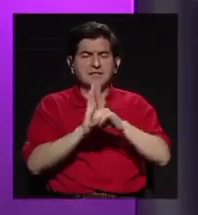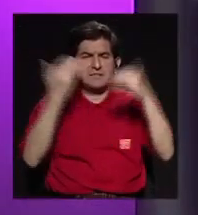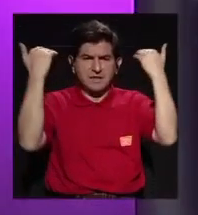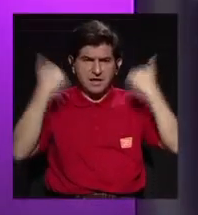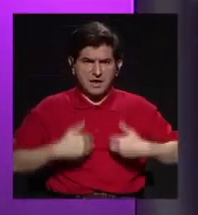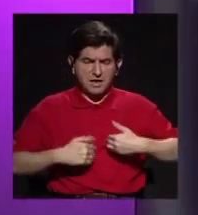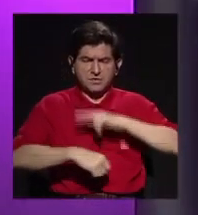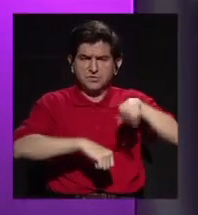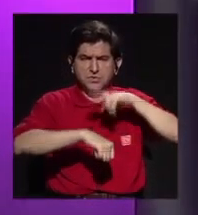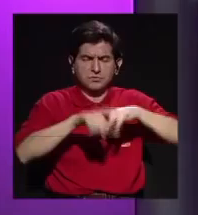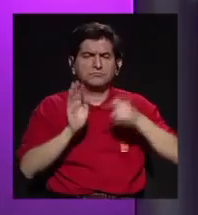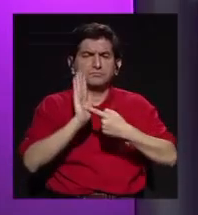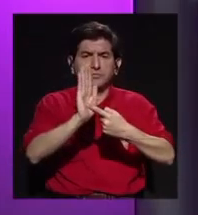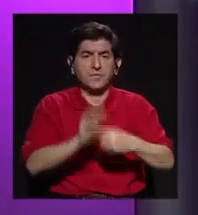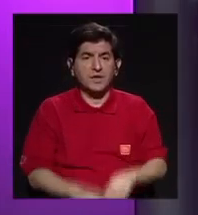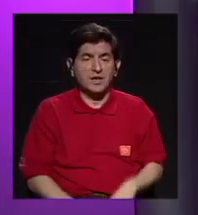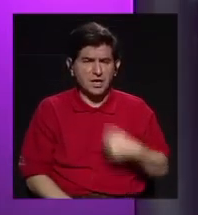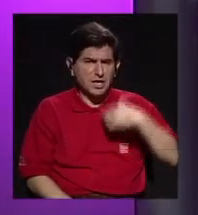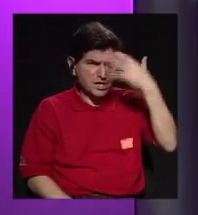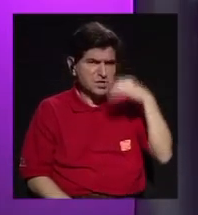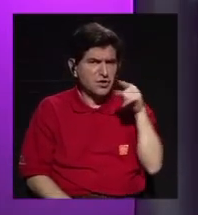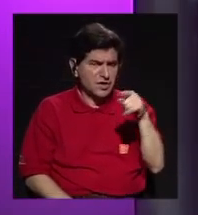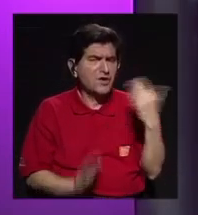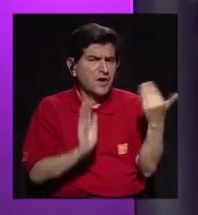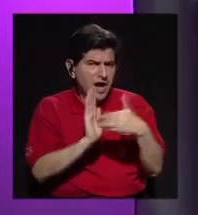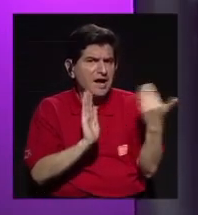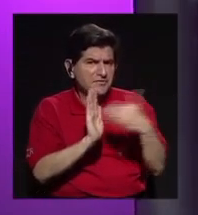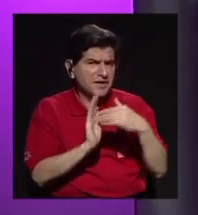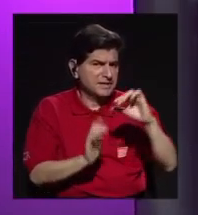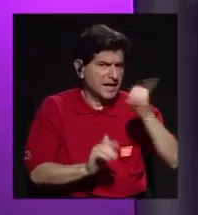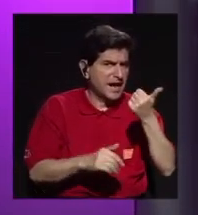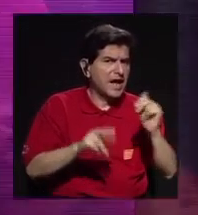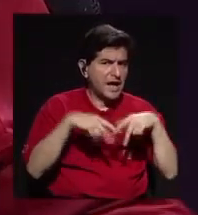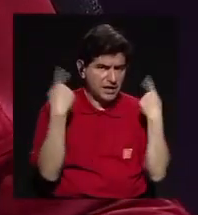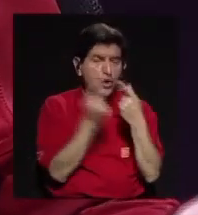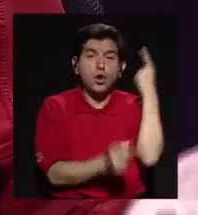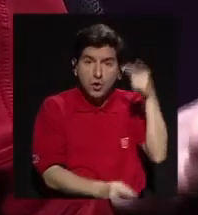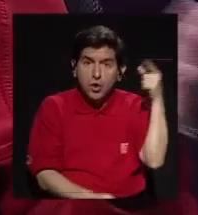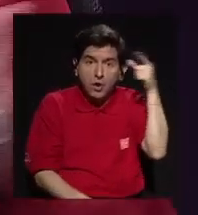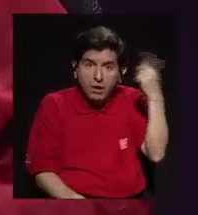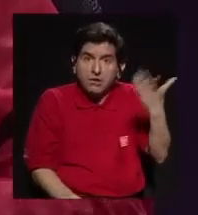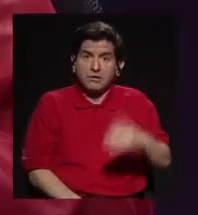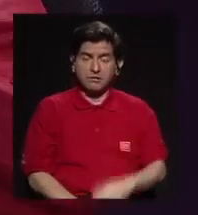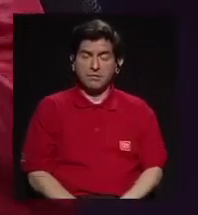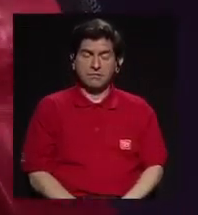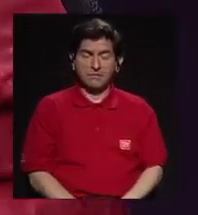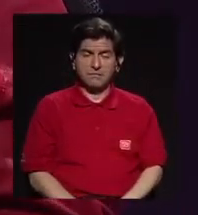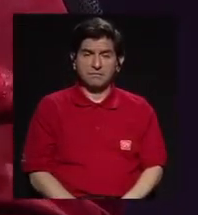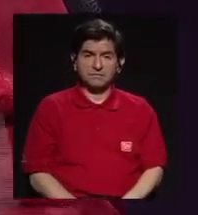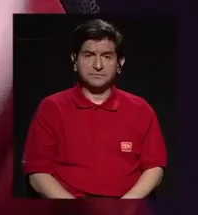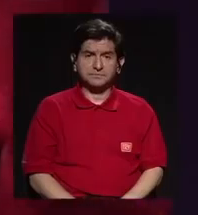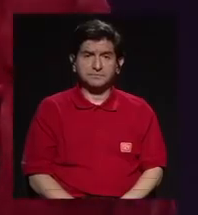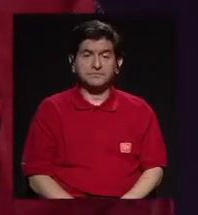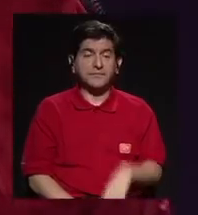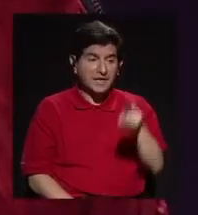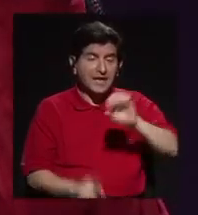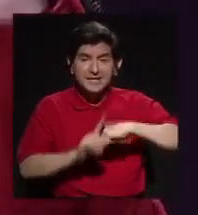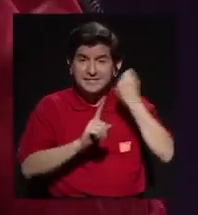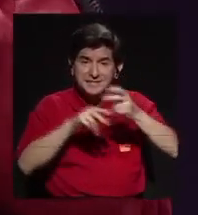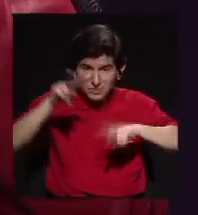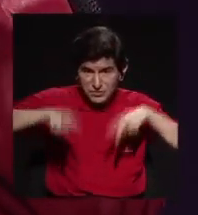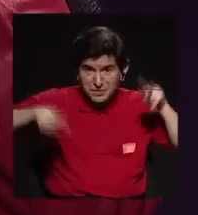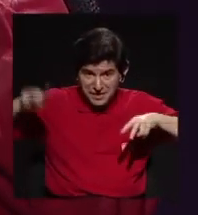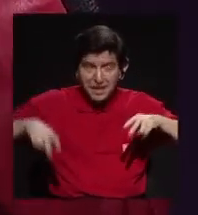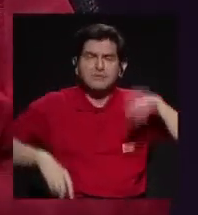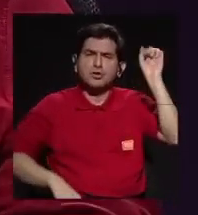más bien se lo cobraron, ¿verdad? ¿A quién? A esos partidos que tuvieron ese discurso oscilante. Totalmente, yo creo